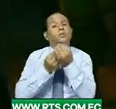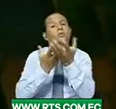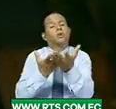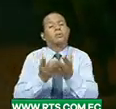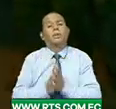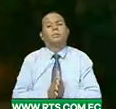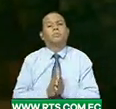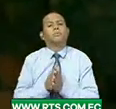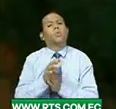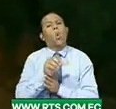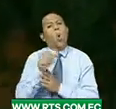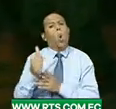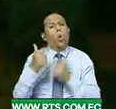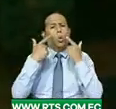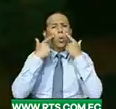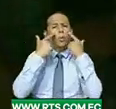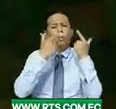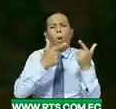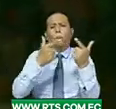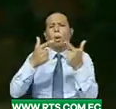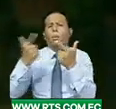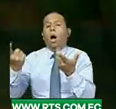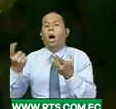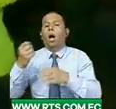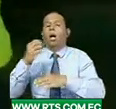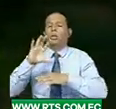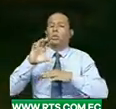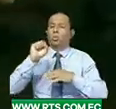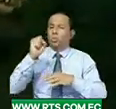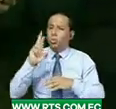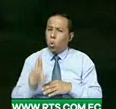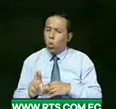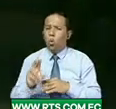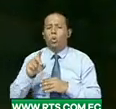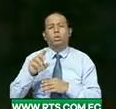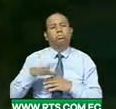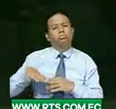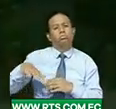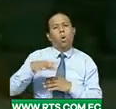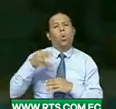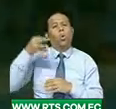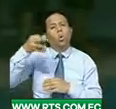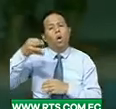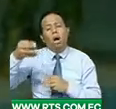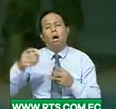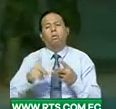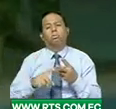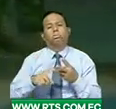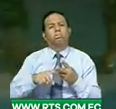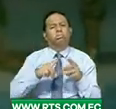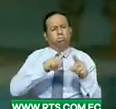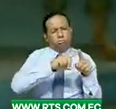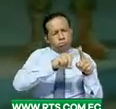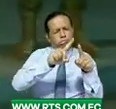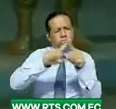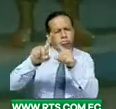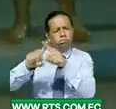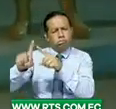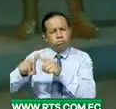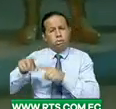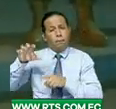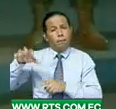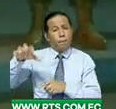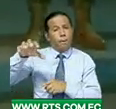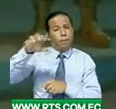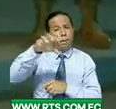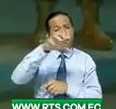van a desarrollar otros operativos en el Distrito Sur, la Parroquia Jimena, en el Distrito Durán, que es la Parroquia Eloy Alfaro, y así sucesivamente algunos puntos dispuestos